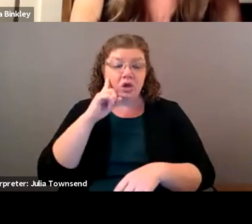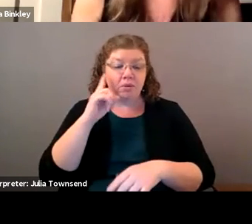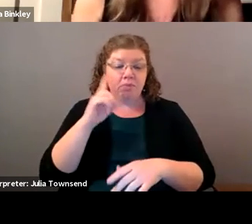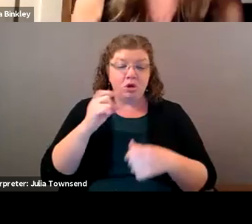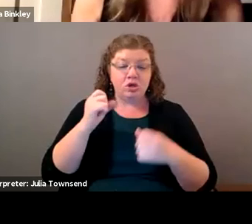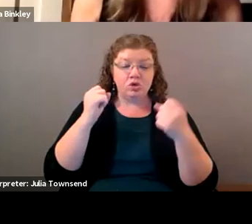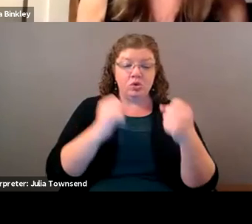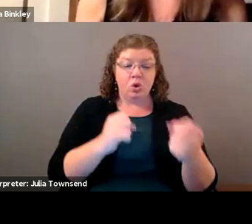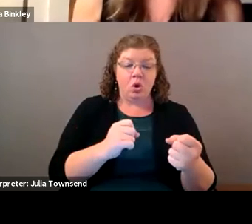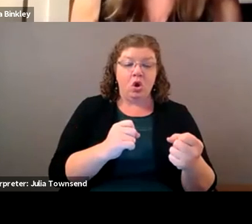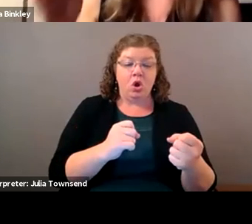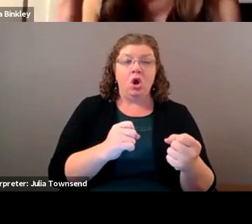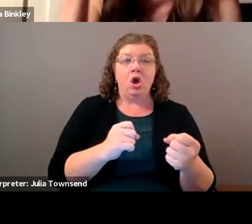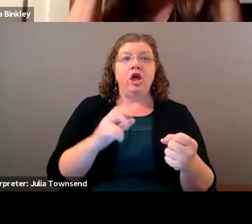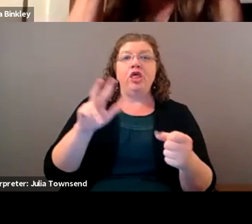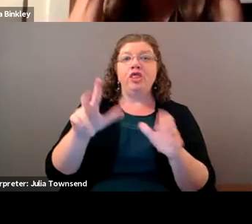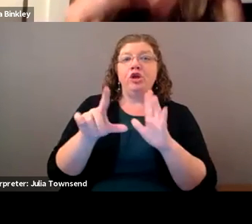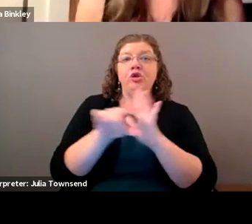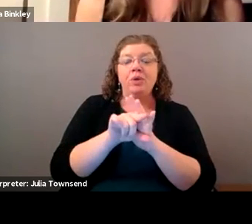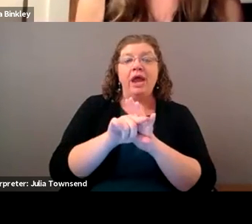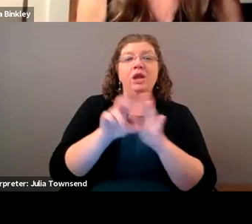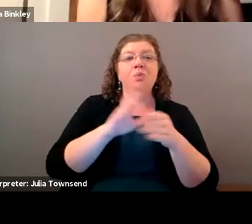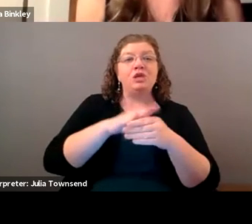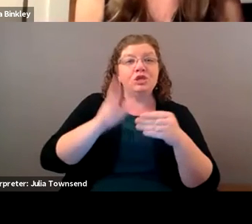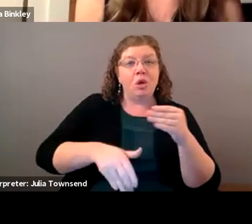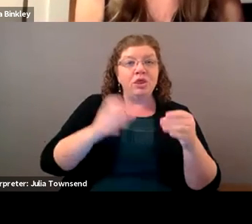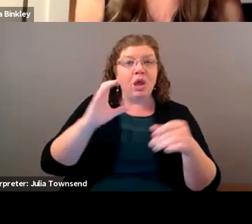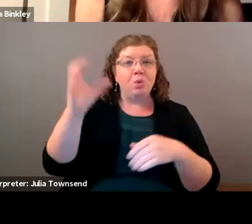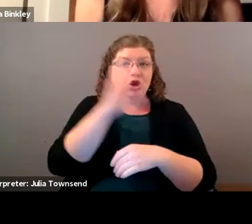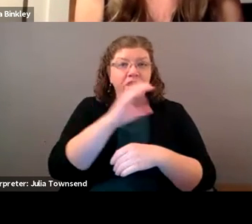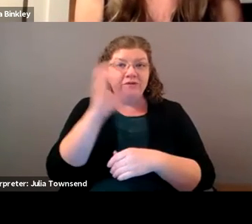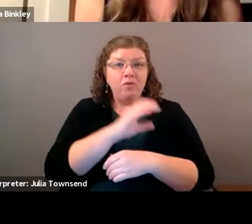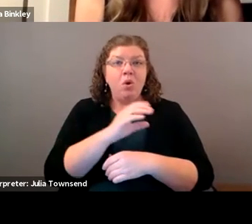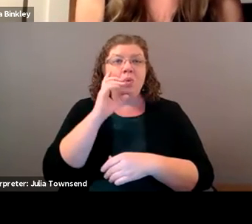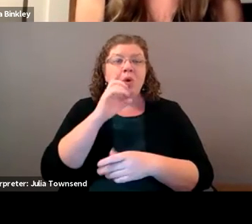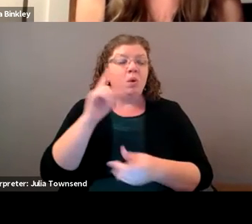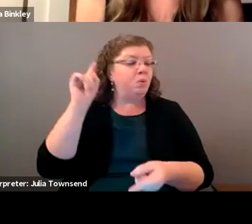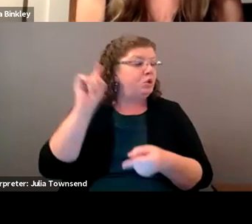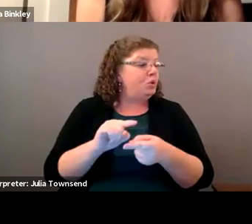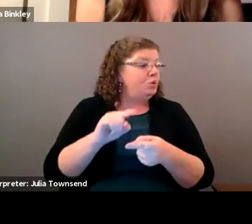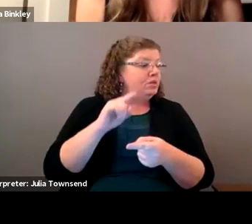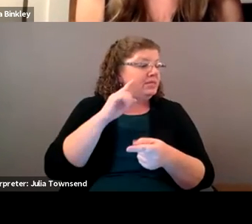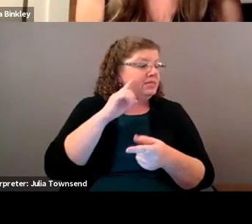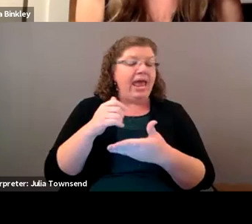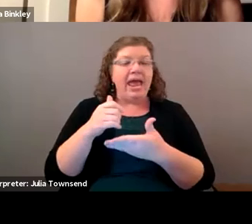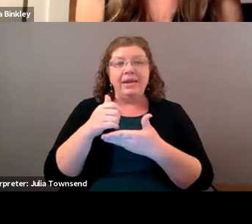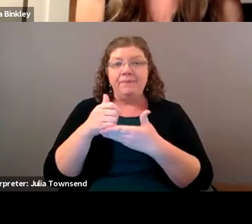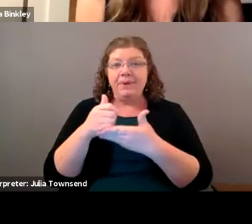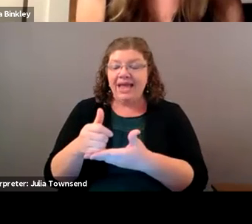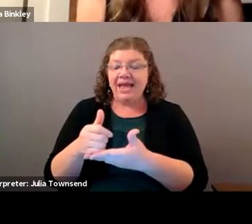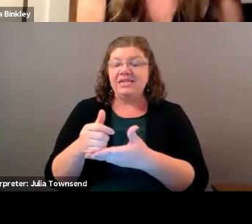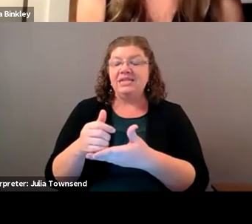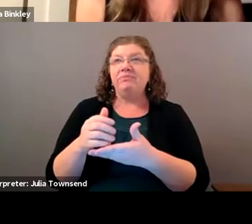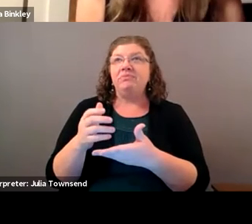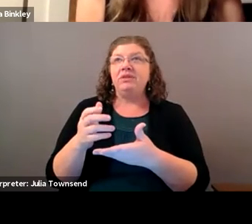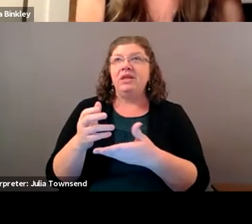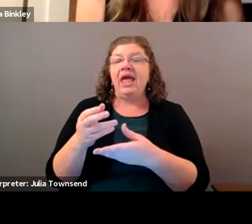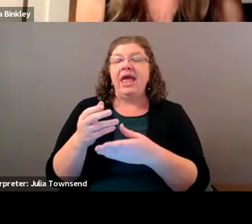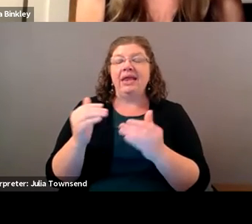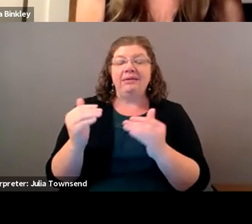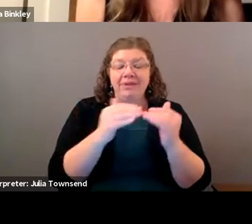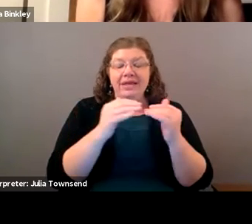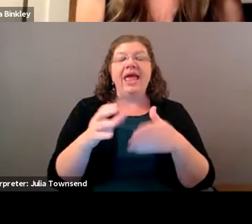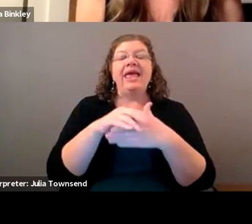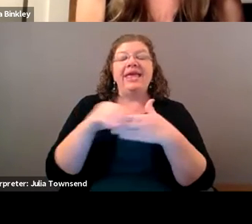Cuando los niños participen en este programa, ellos van a tener más fortaleza en tercer grado y así vamos a